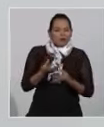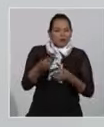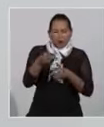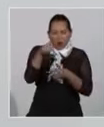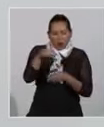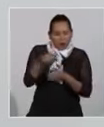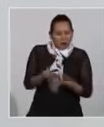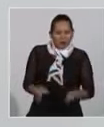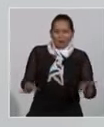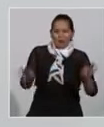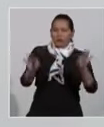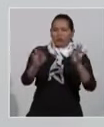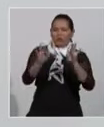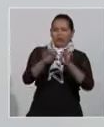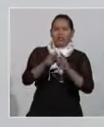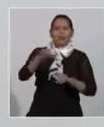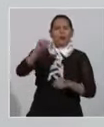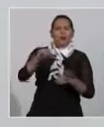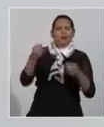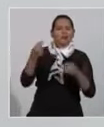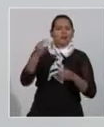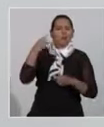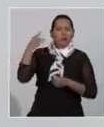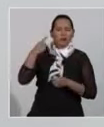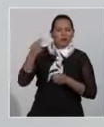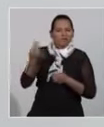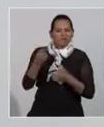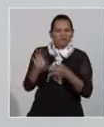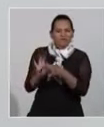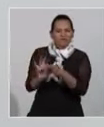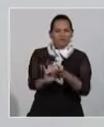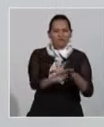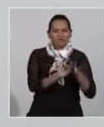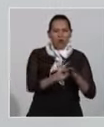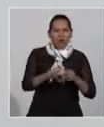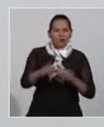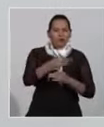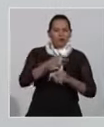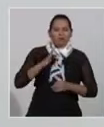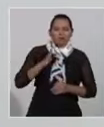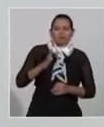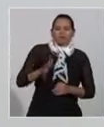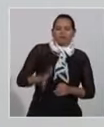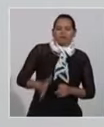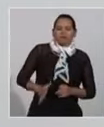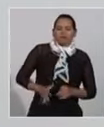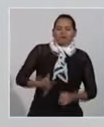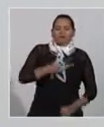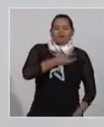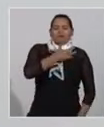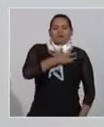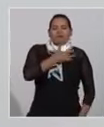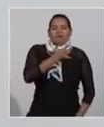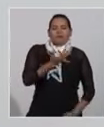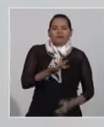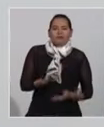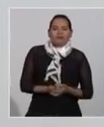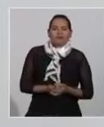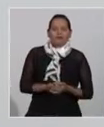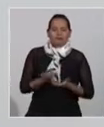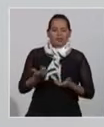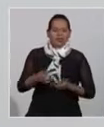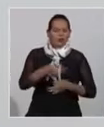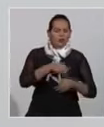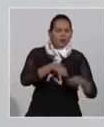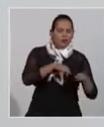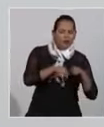necesita más unidos que nunca. Hay que sentirnos orgullosos, orgullosos de lo que somos, de cada cosecha levantada, de